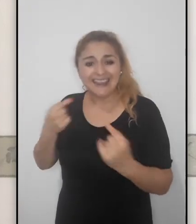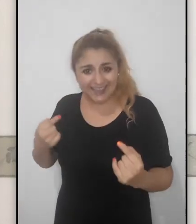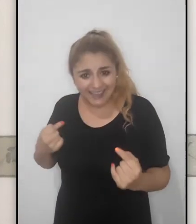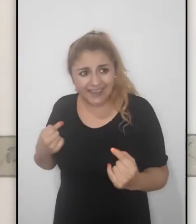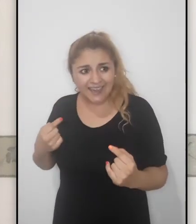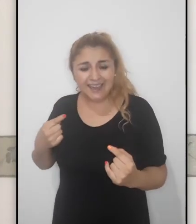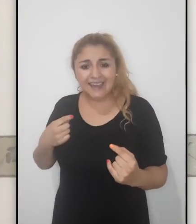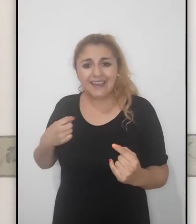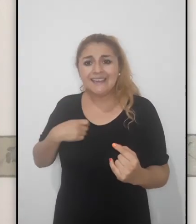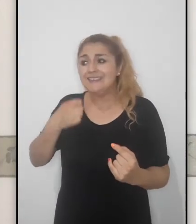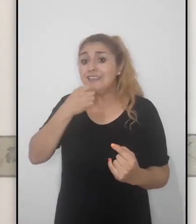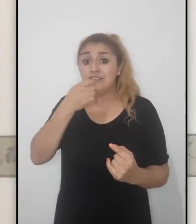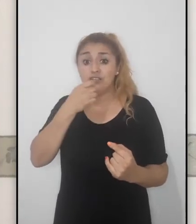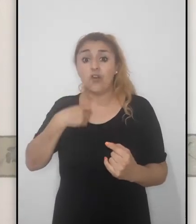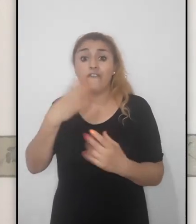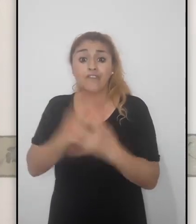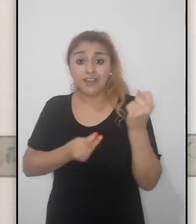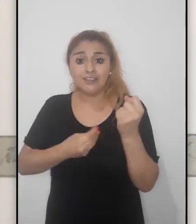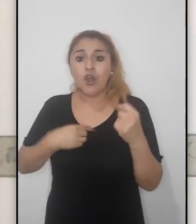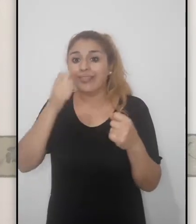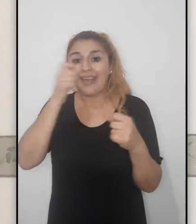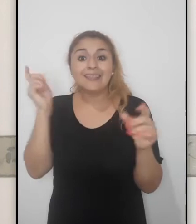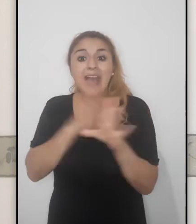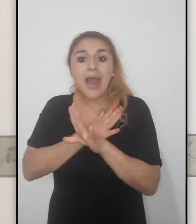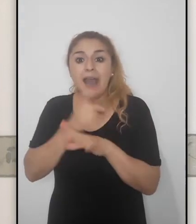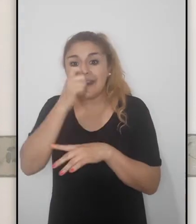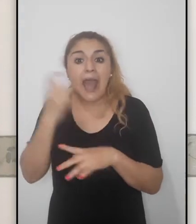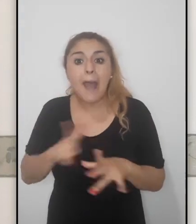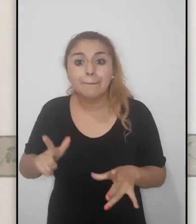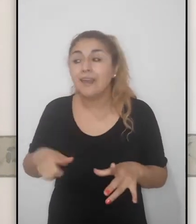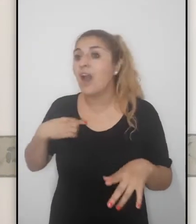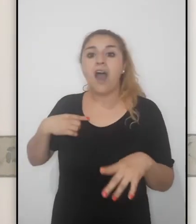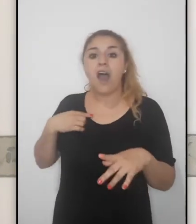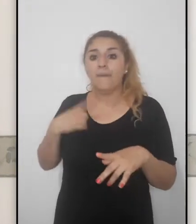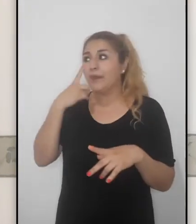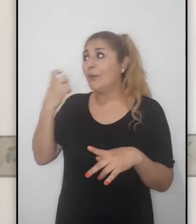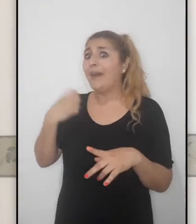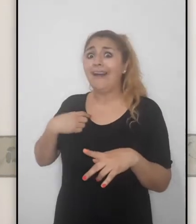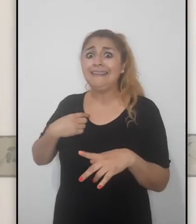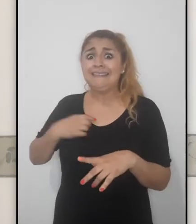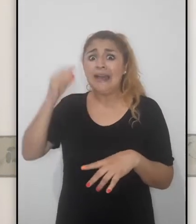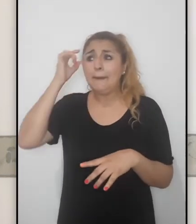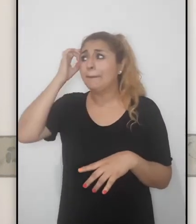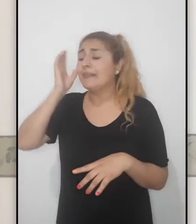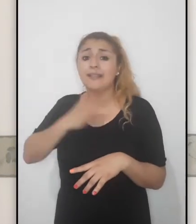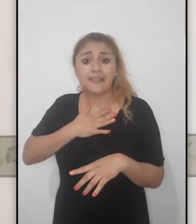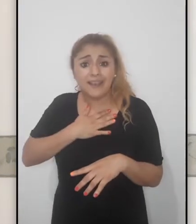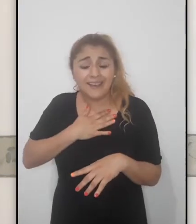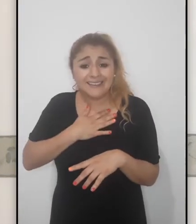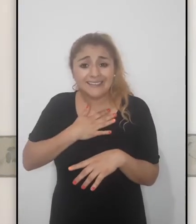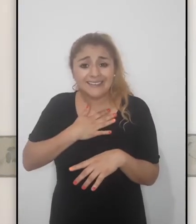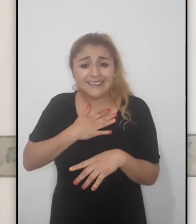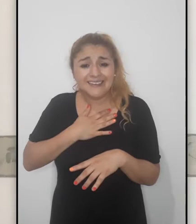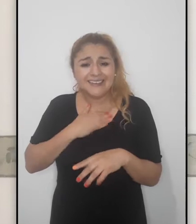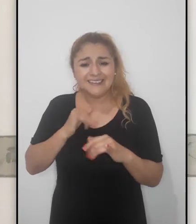pero jesús también está a la puerta jesús también vas a convivir decidiendo por